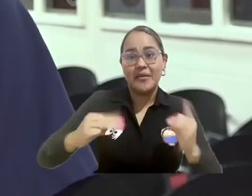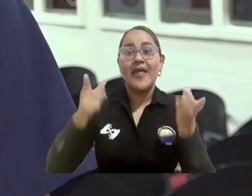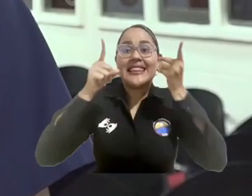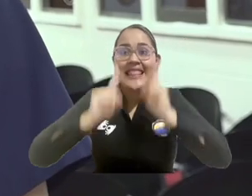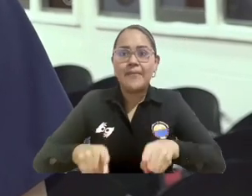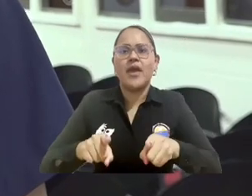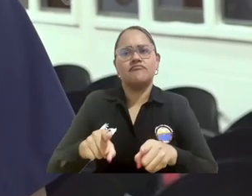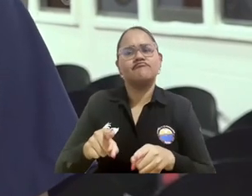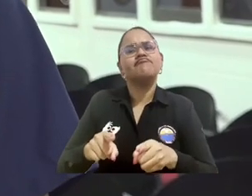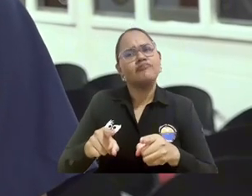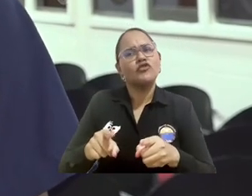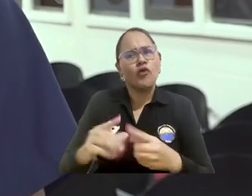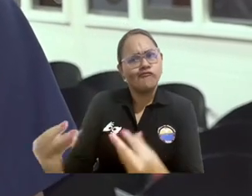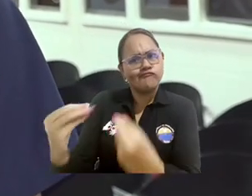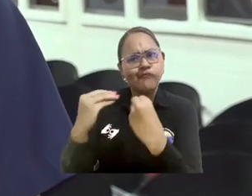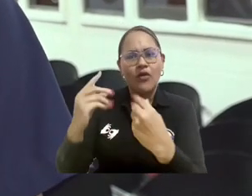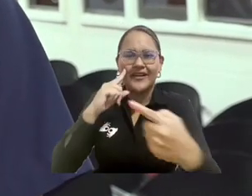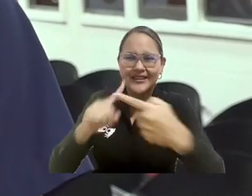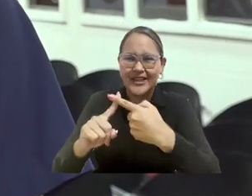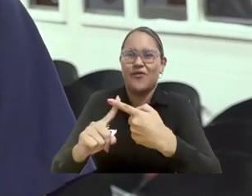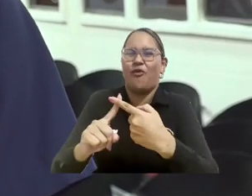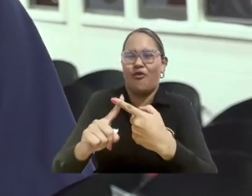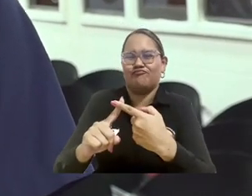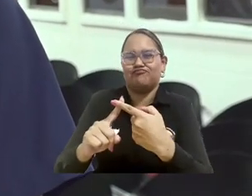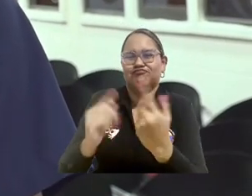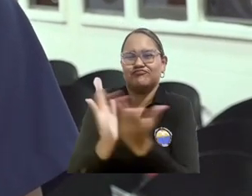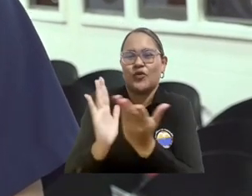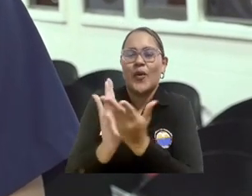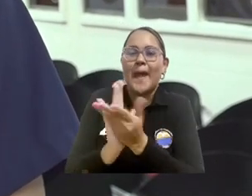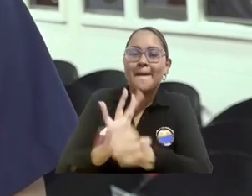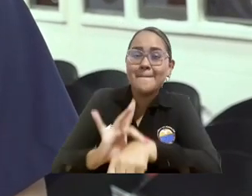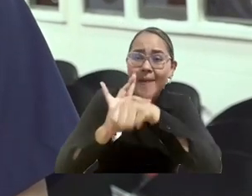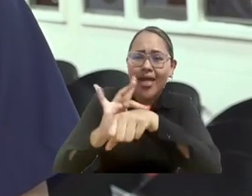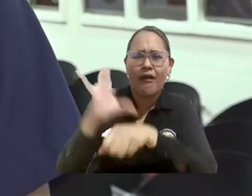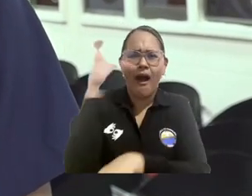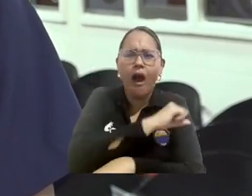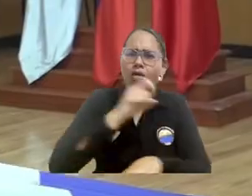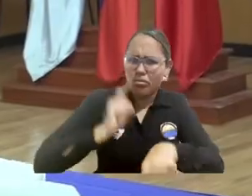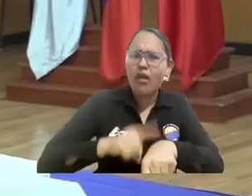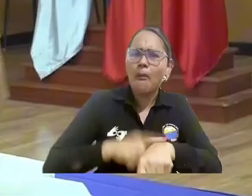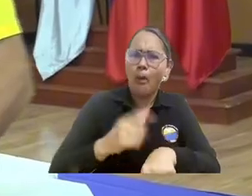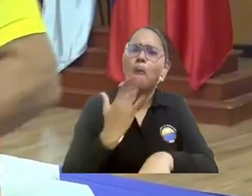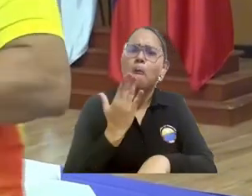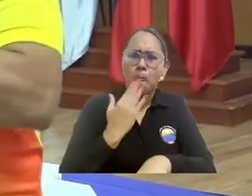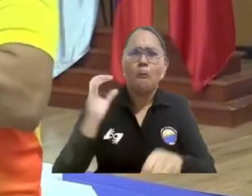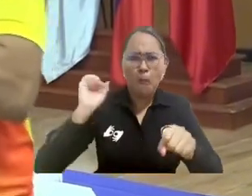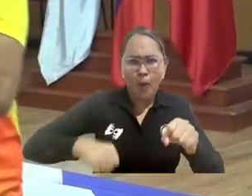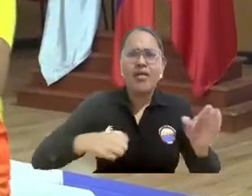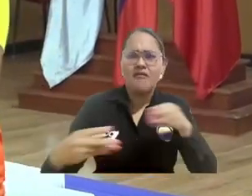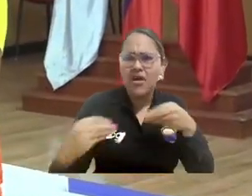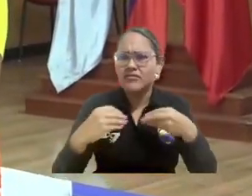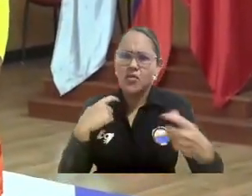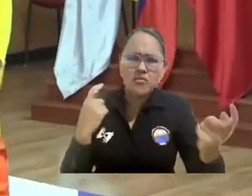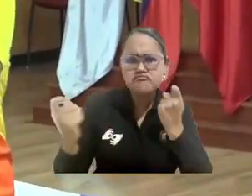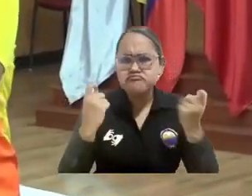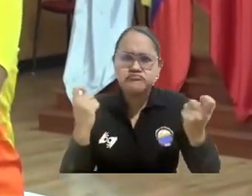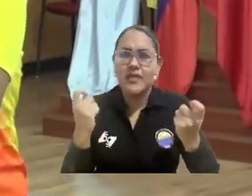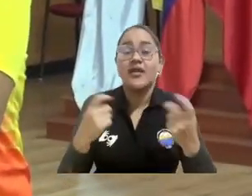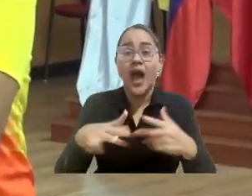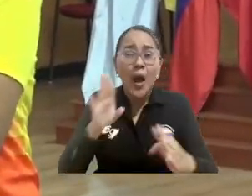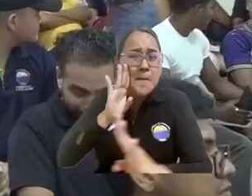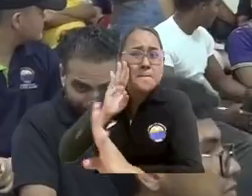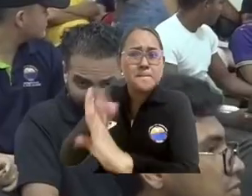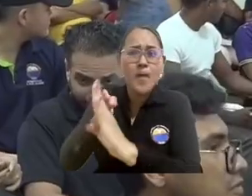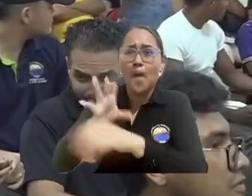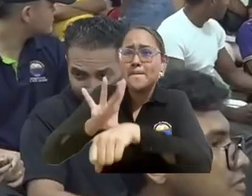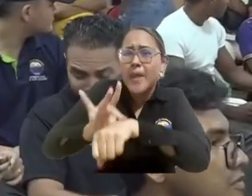artista Unimagdalena y además estar en formación paramédico ha sido un reto, que sí hay tiempo para todo y de que no